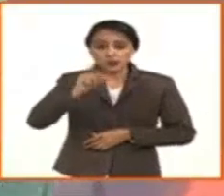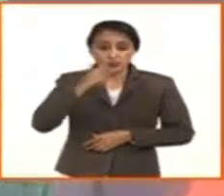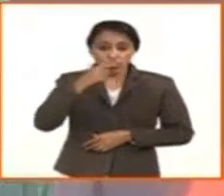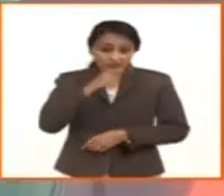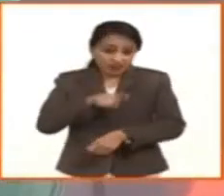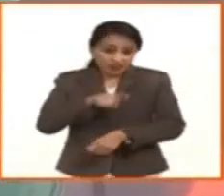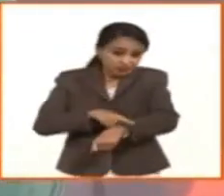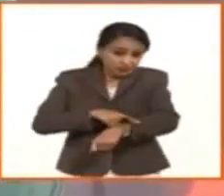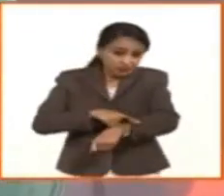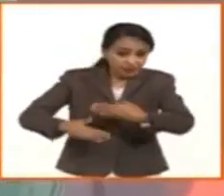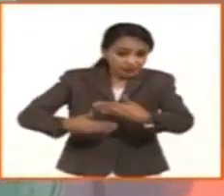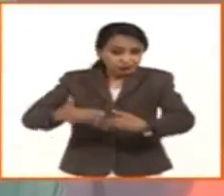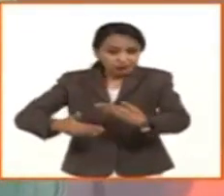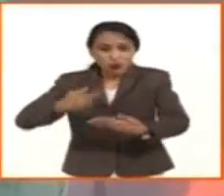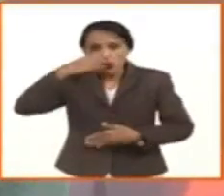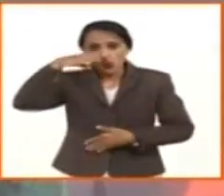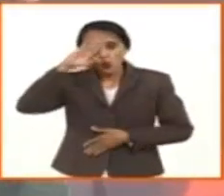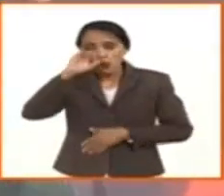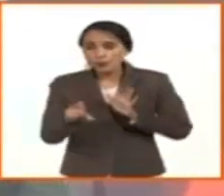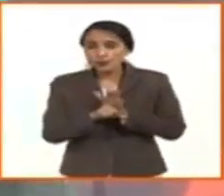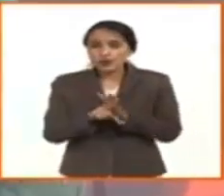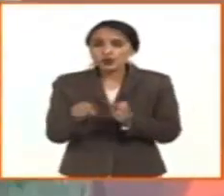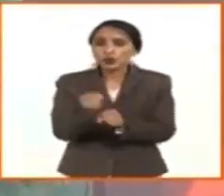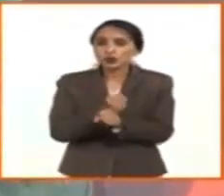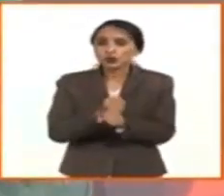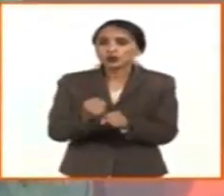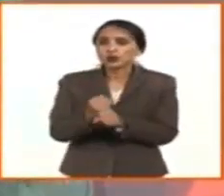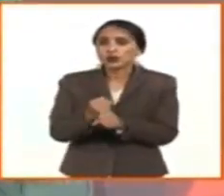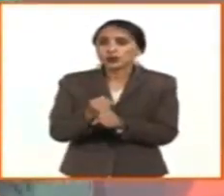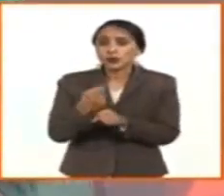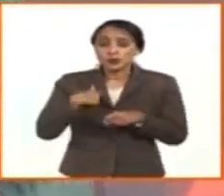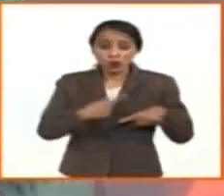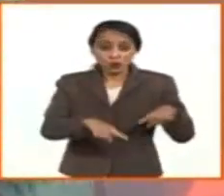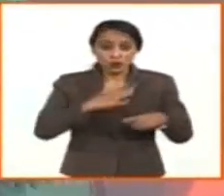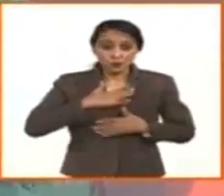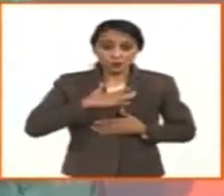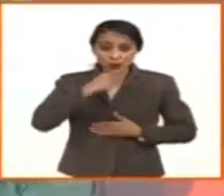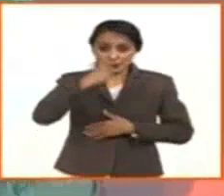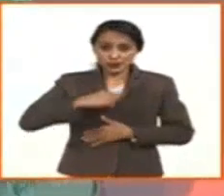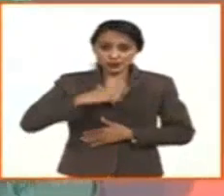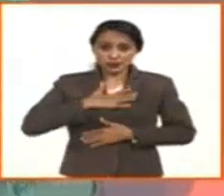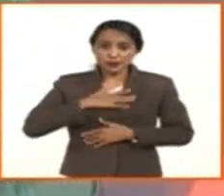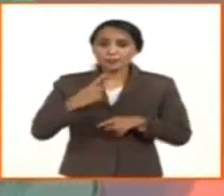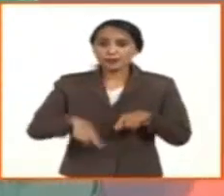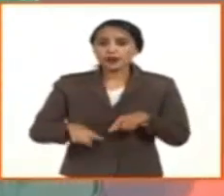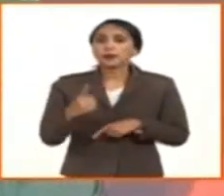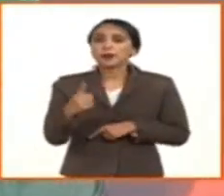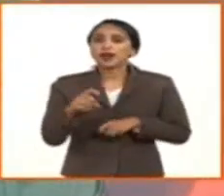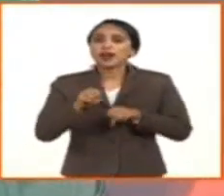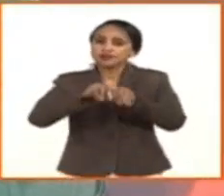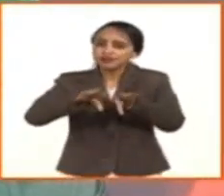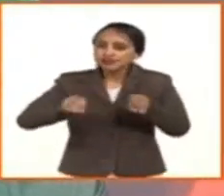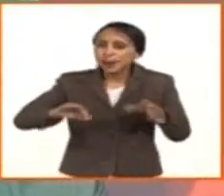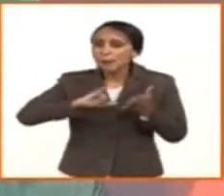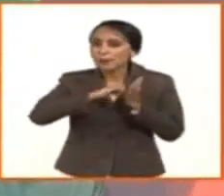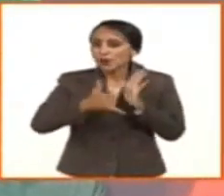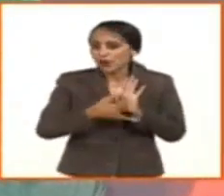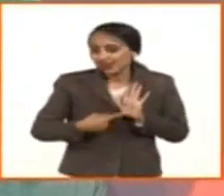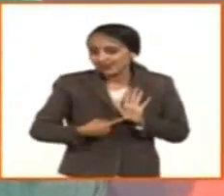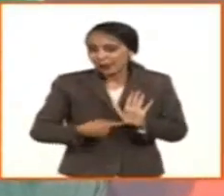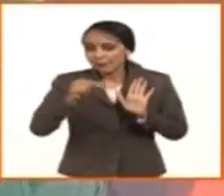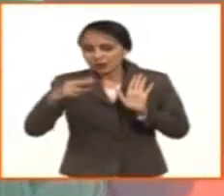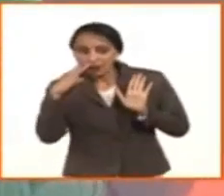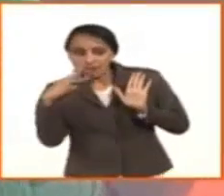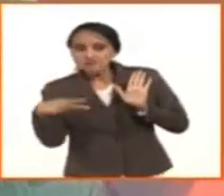empecé usándolas aparte de para cosas mías personales pues para dar visibilidad a este proyecto que